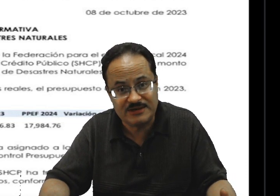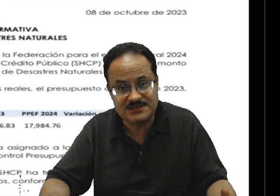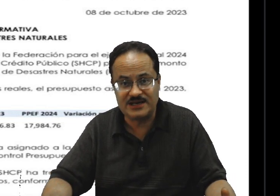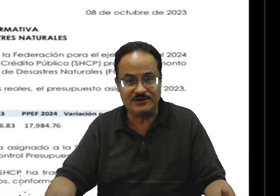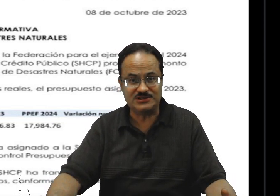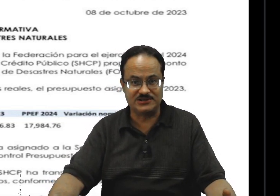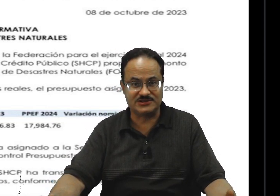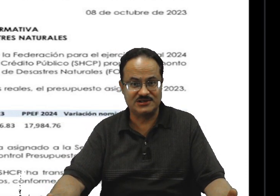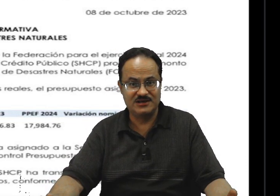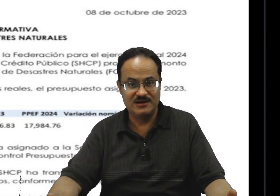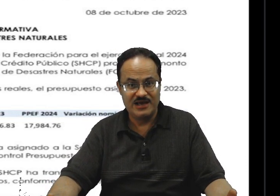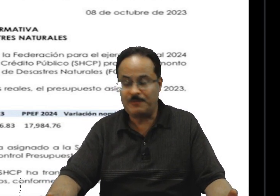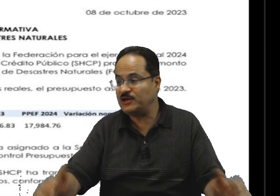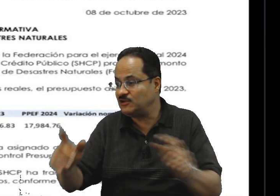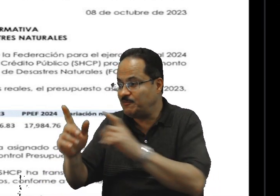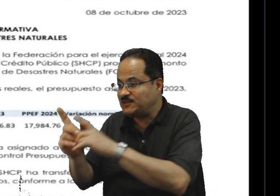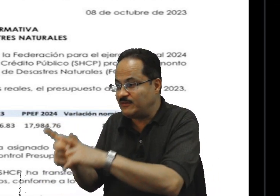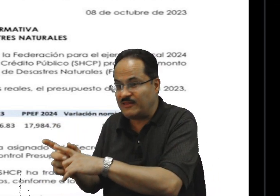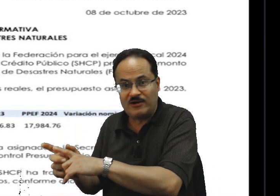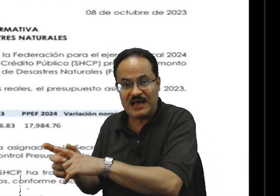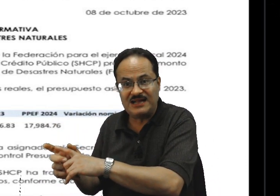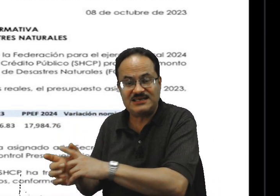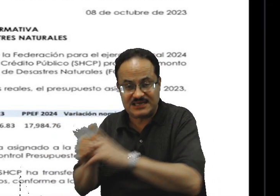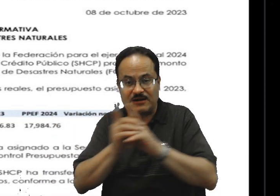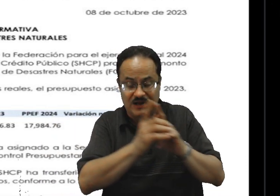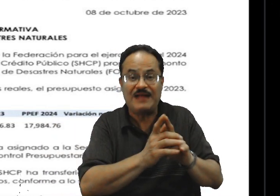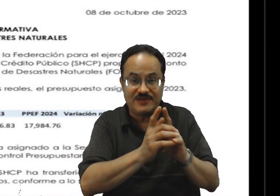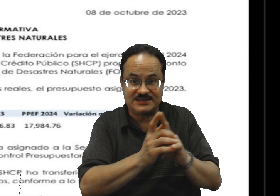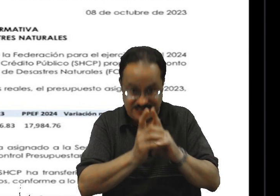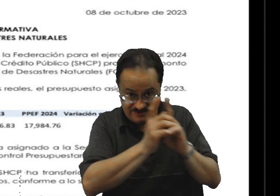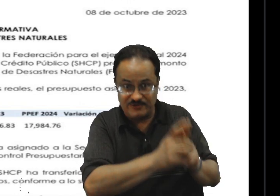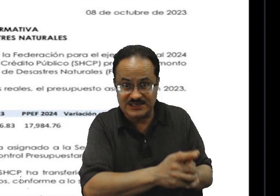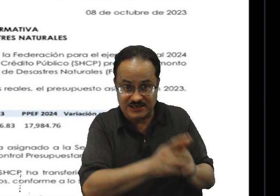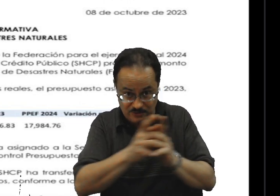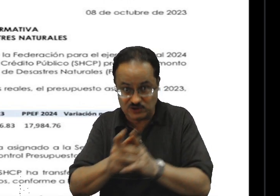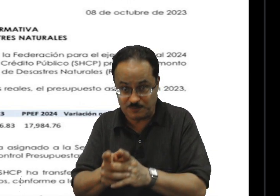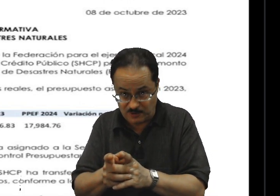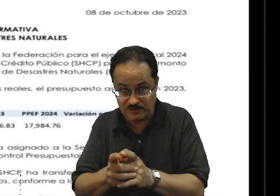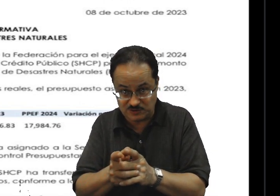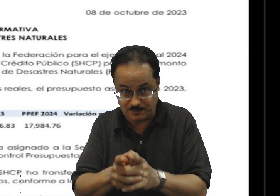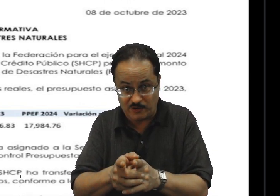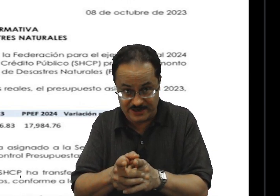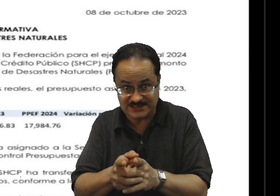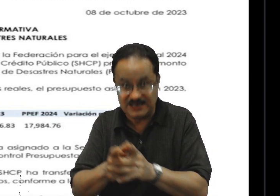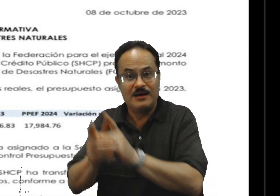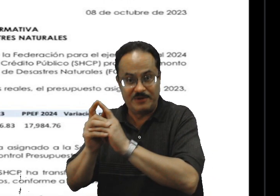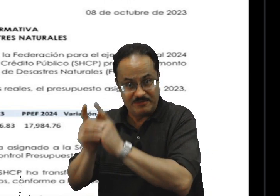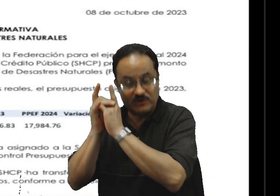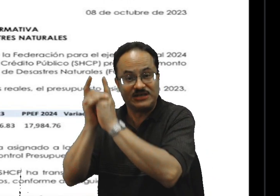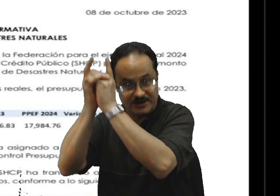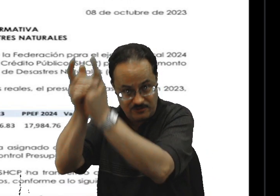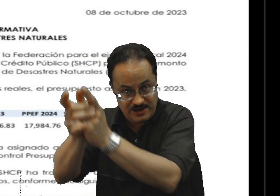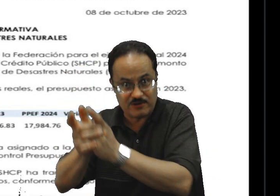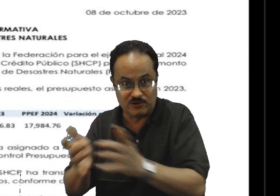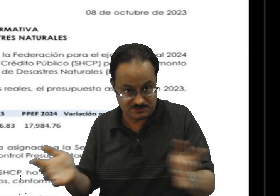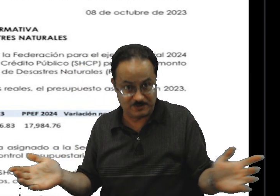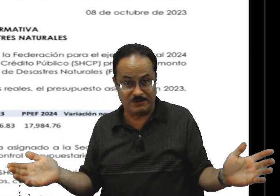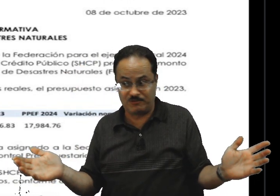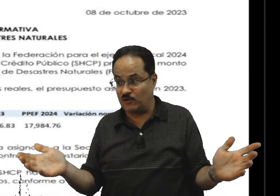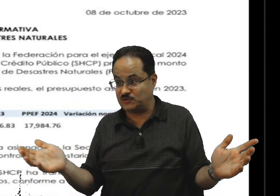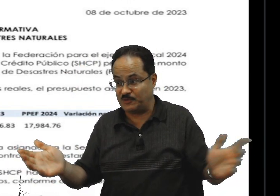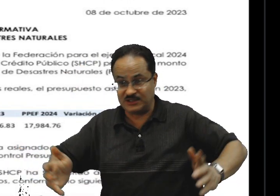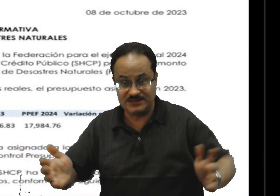de hombres de negocios y por eso López Obrador antes que antes que reunirse con los con los pobres primero se reúne con